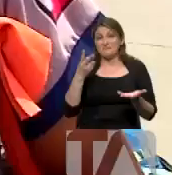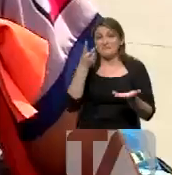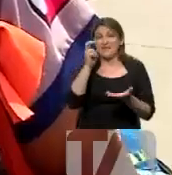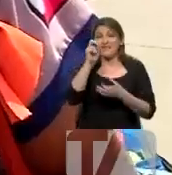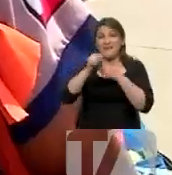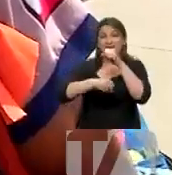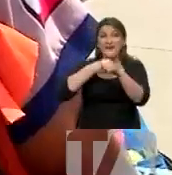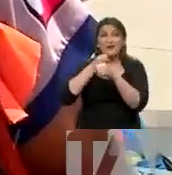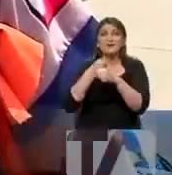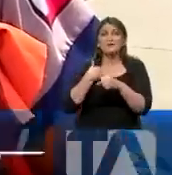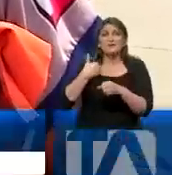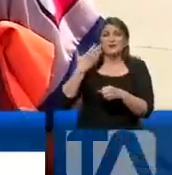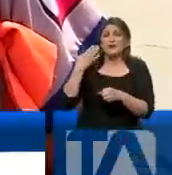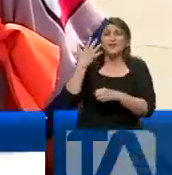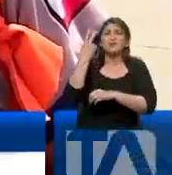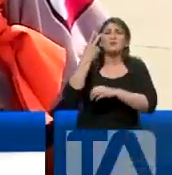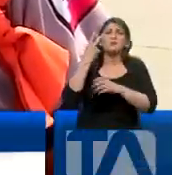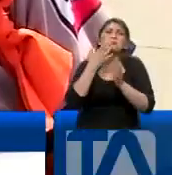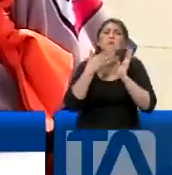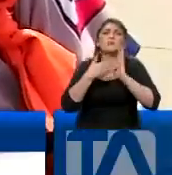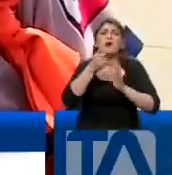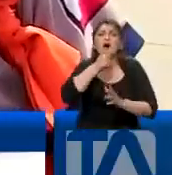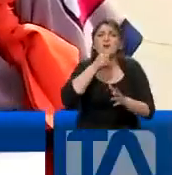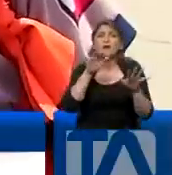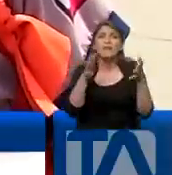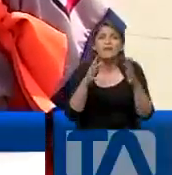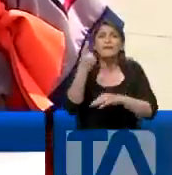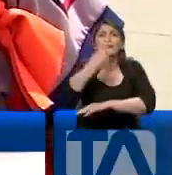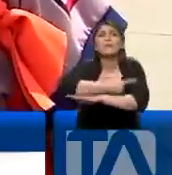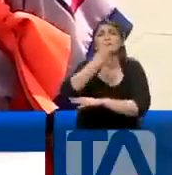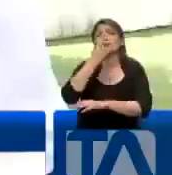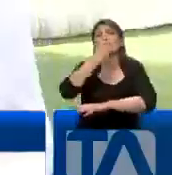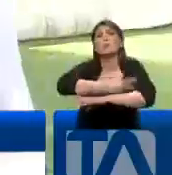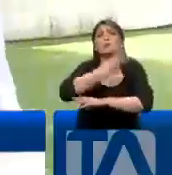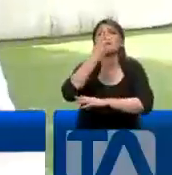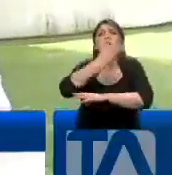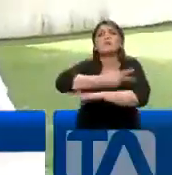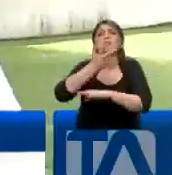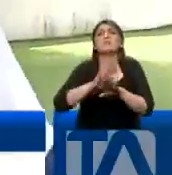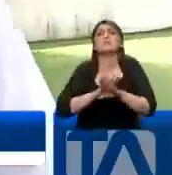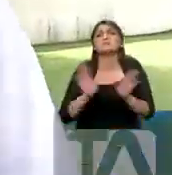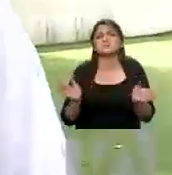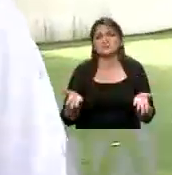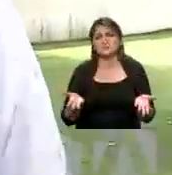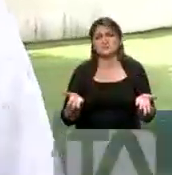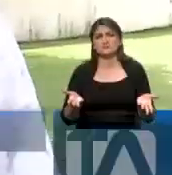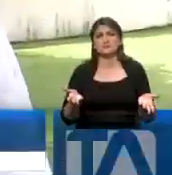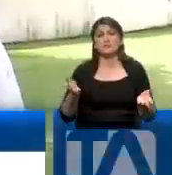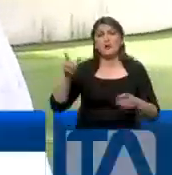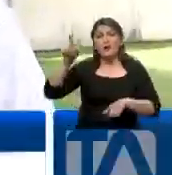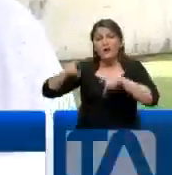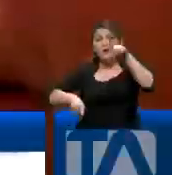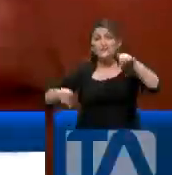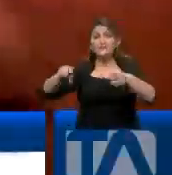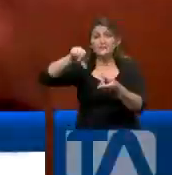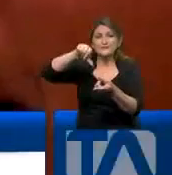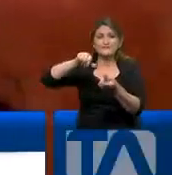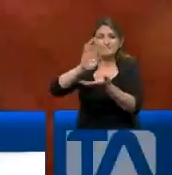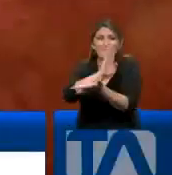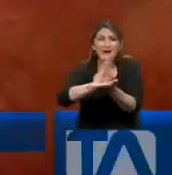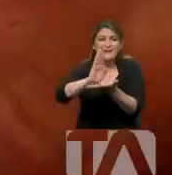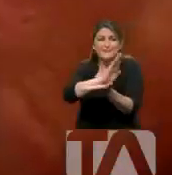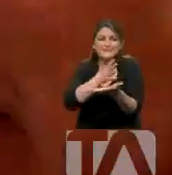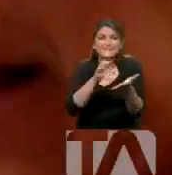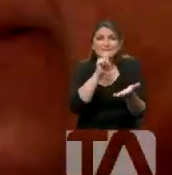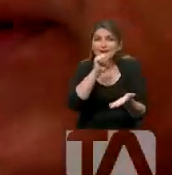alcantarillado. Ya, el agua ya 3 veces al día, 3 veces a la semana. A veces no llega lo que es alcantarillado en alguna ciudadela. El